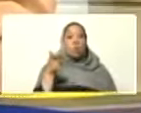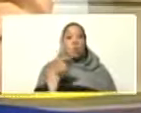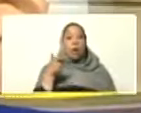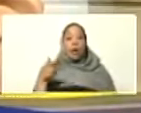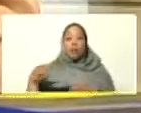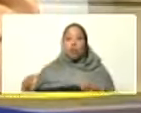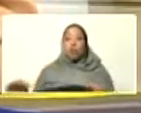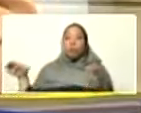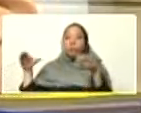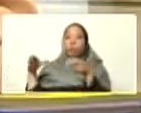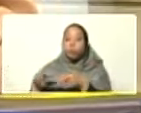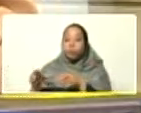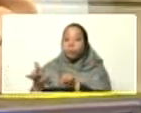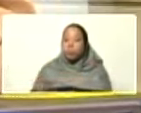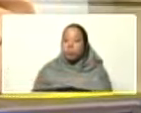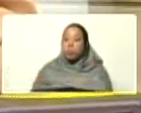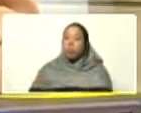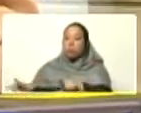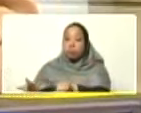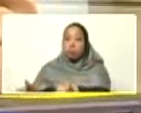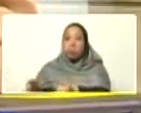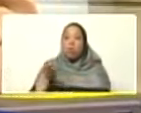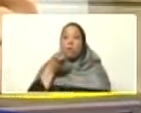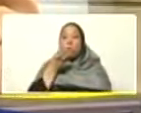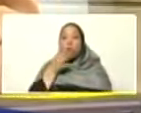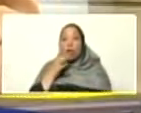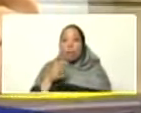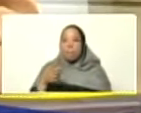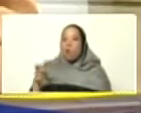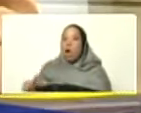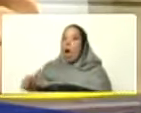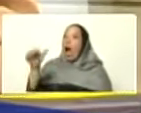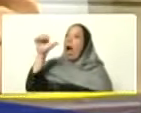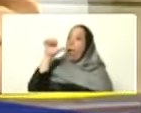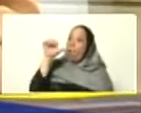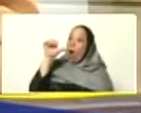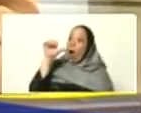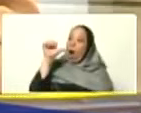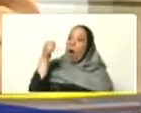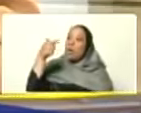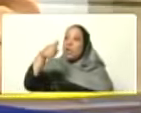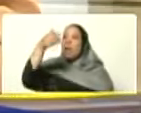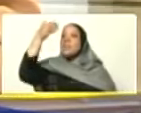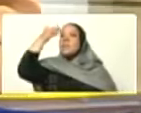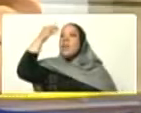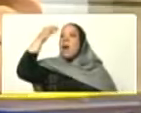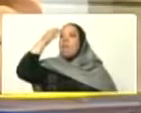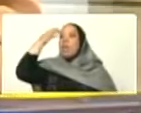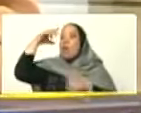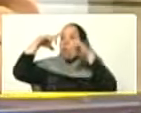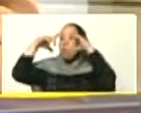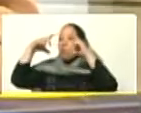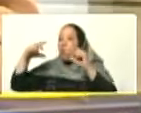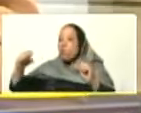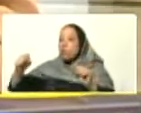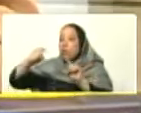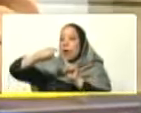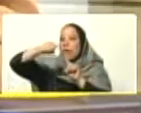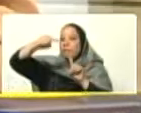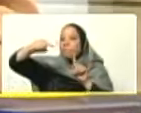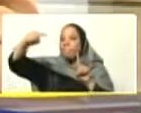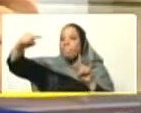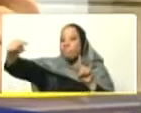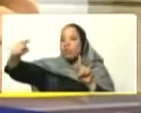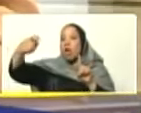el territorio que tienen, pues, por ejemplo, agua. A quienes saben de electricidad, de gas, de impermeabilizar,